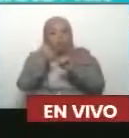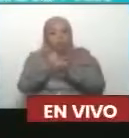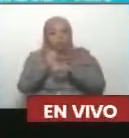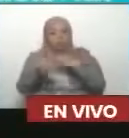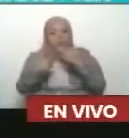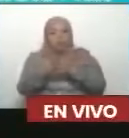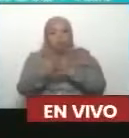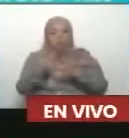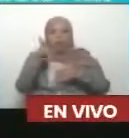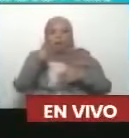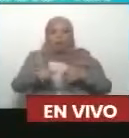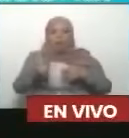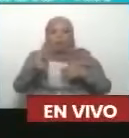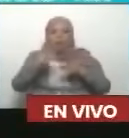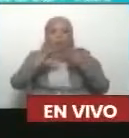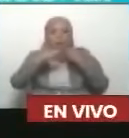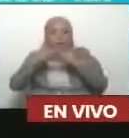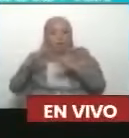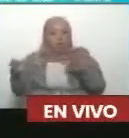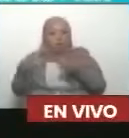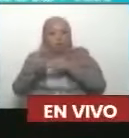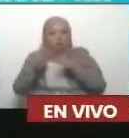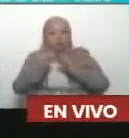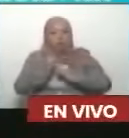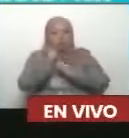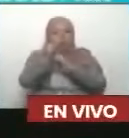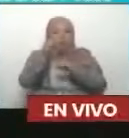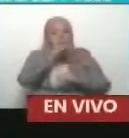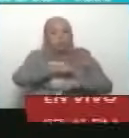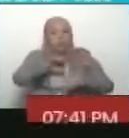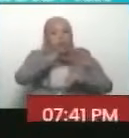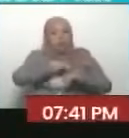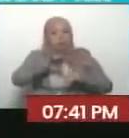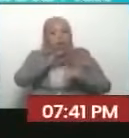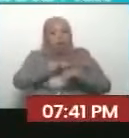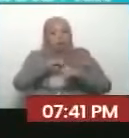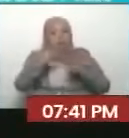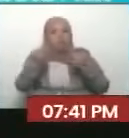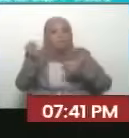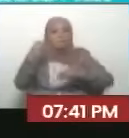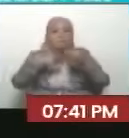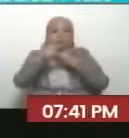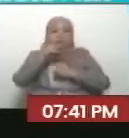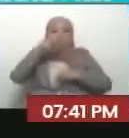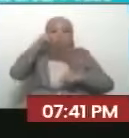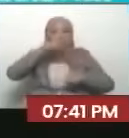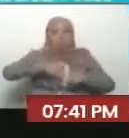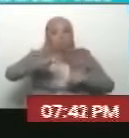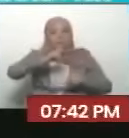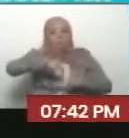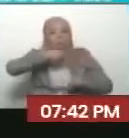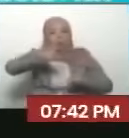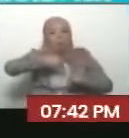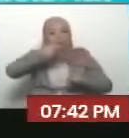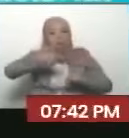venido realizando en colectivo, con los liderazgos sociales, mucho más allá de los partidos